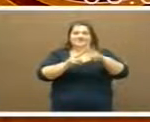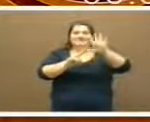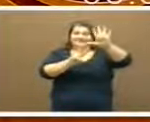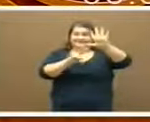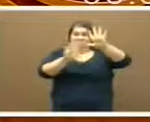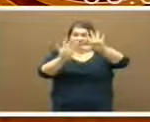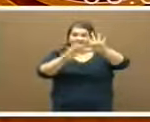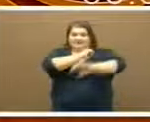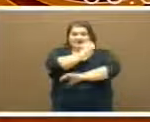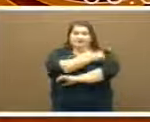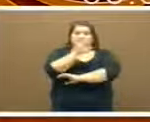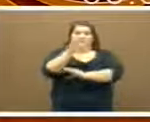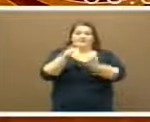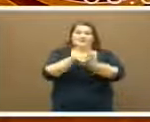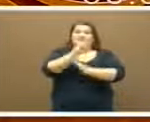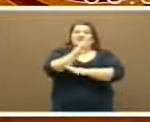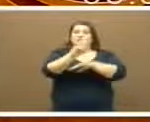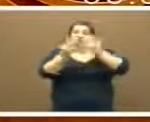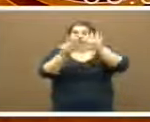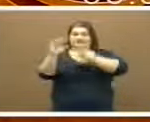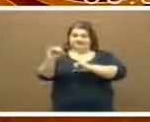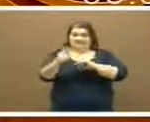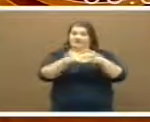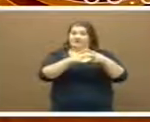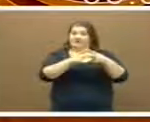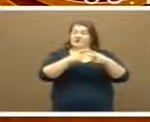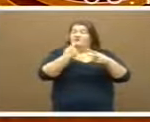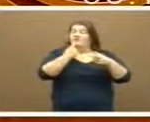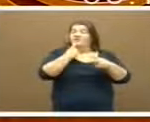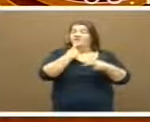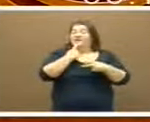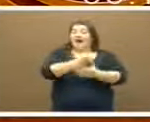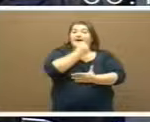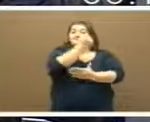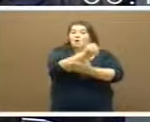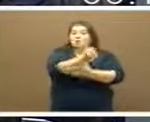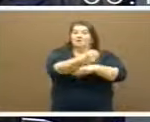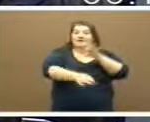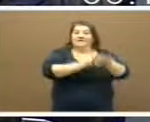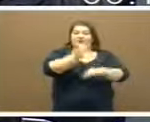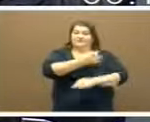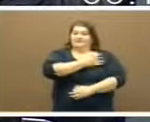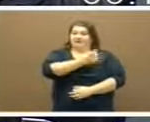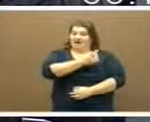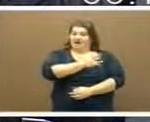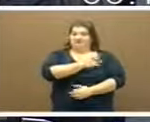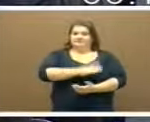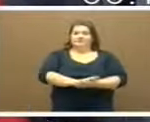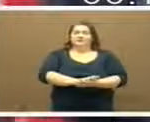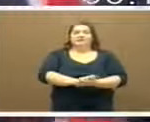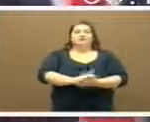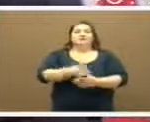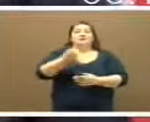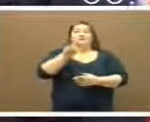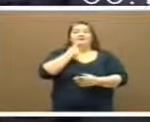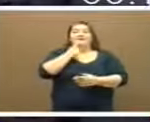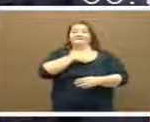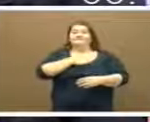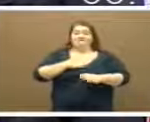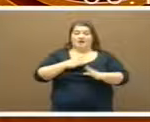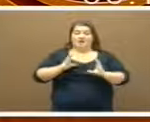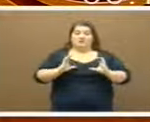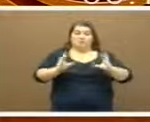79, con registro de entrada 14.360, en la cual manifiestan el apoyo a las organizaciones sindicales y su motivación es unificar el